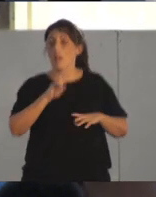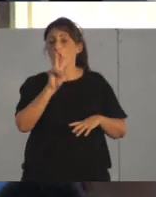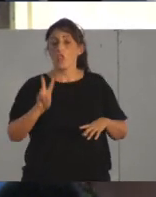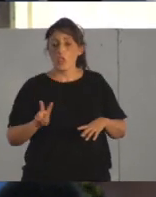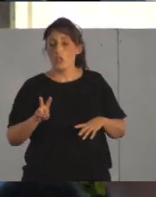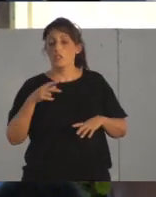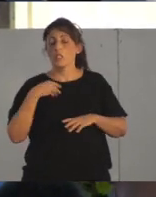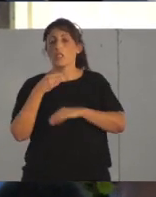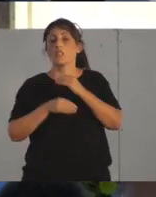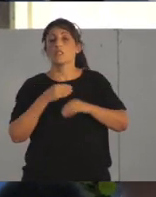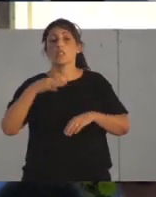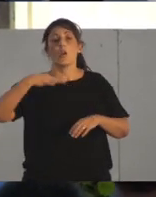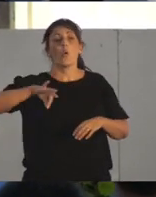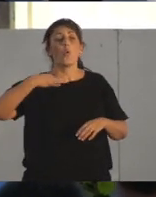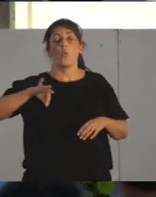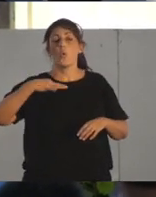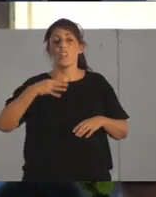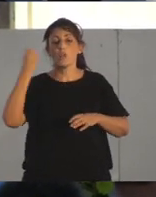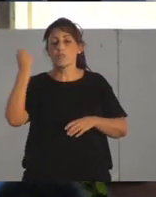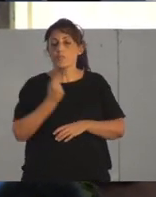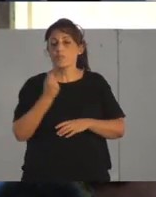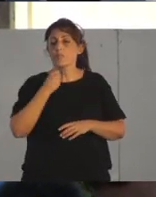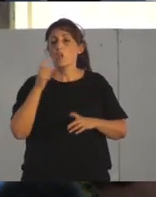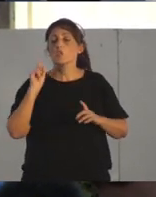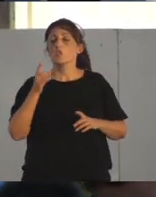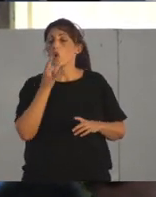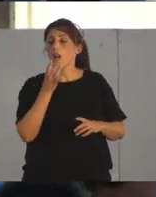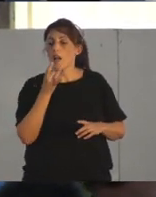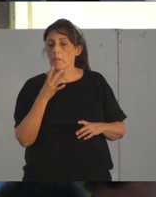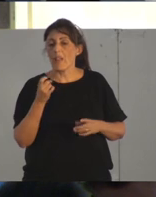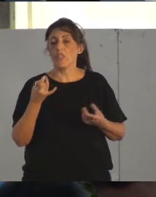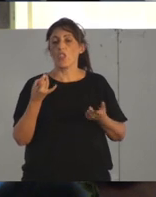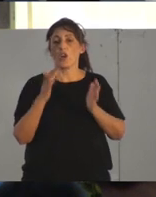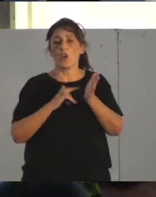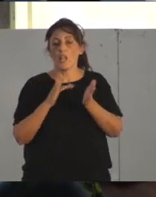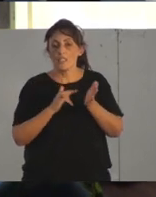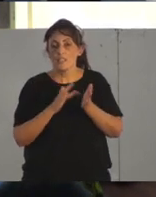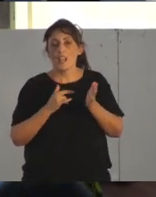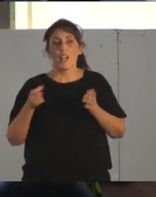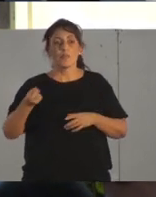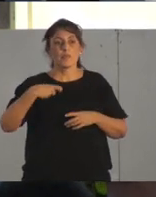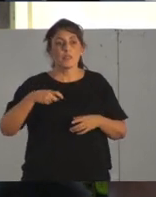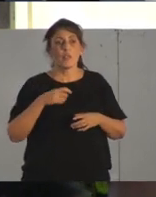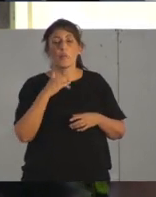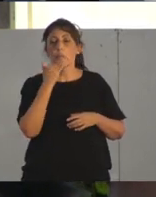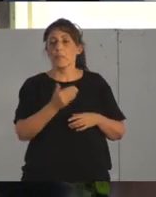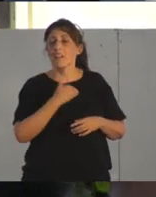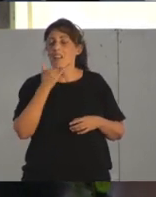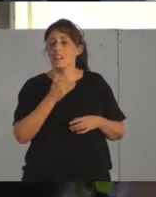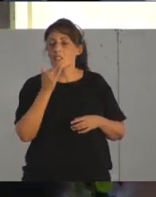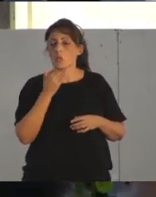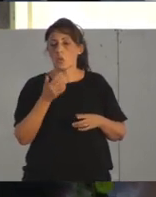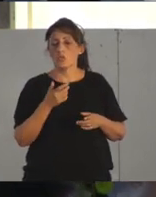siguiente nivel, únicamente texturizaríamos la legumbre, debido a que tiene una doble textura, es muy peligrosa la